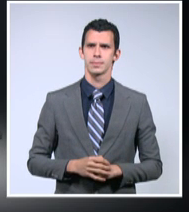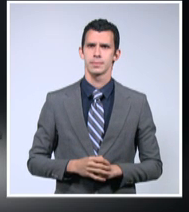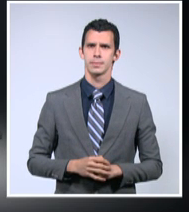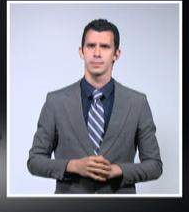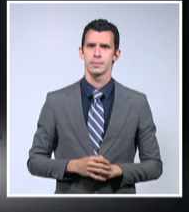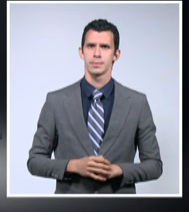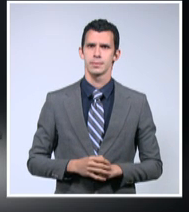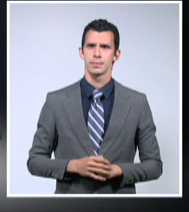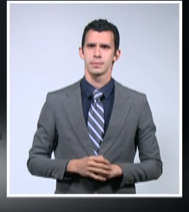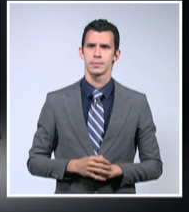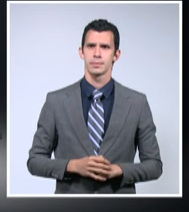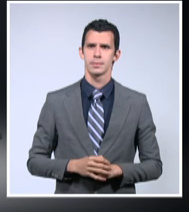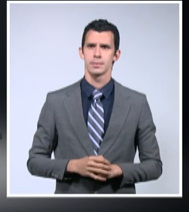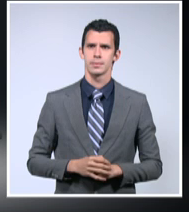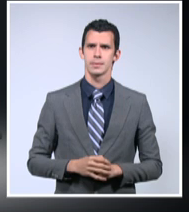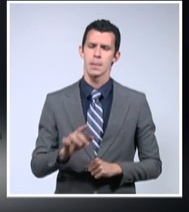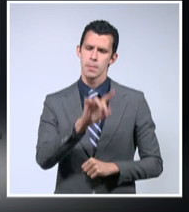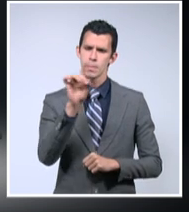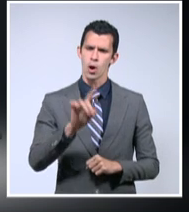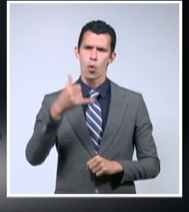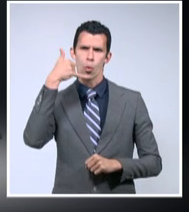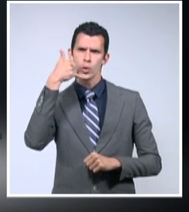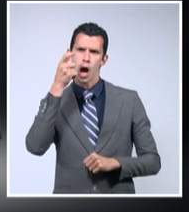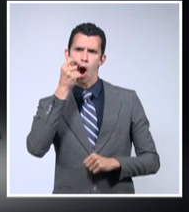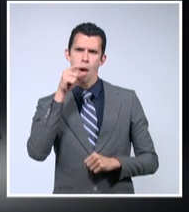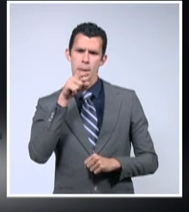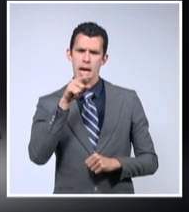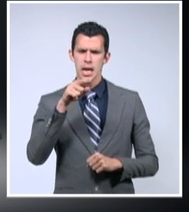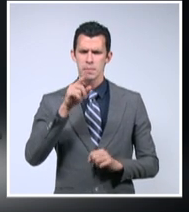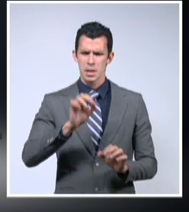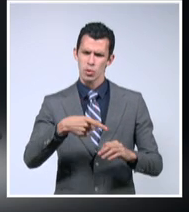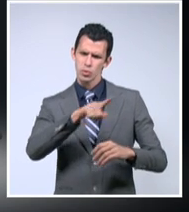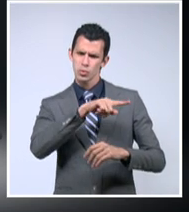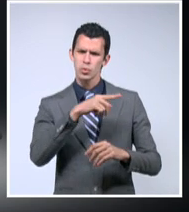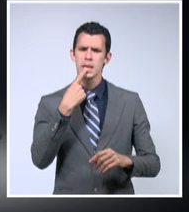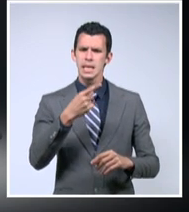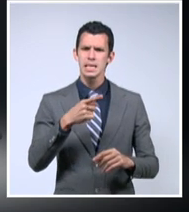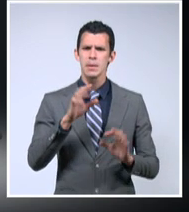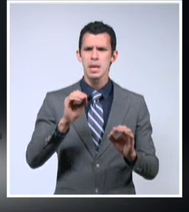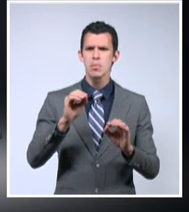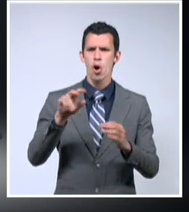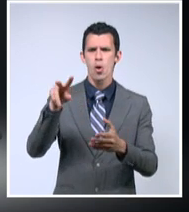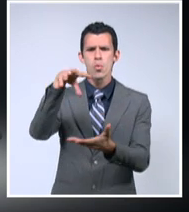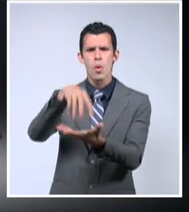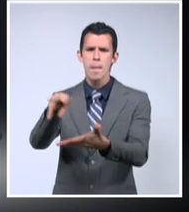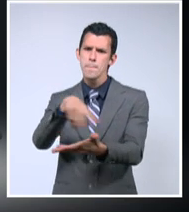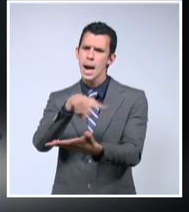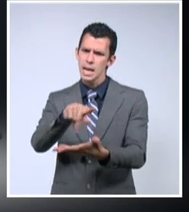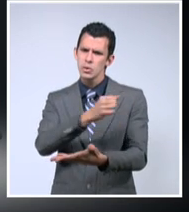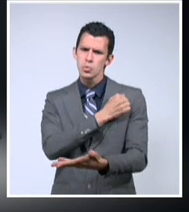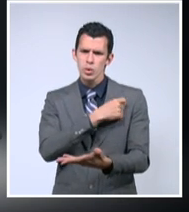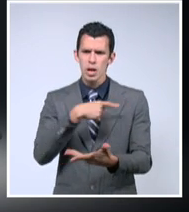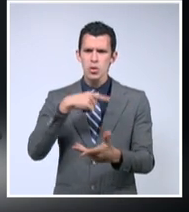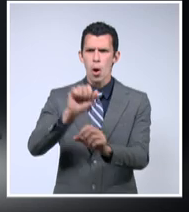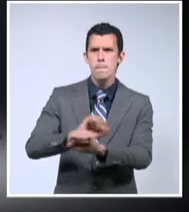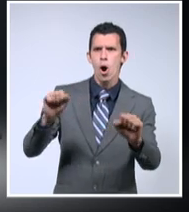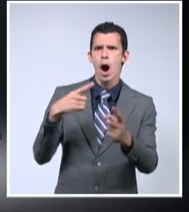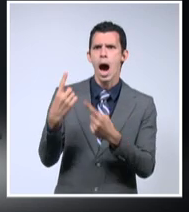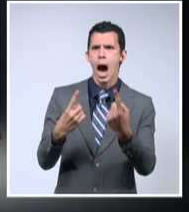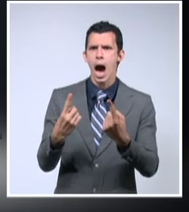yo haga algo allá? Si quieres hacer eso mejor, a mí me da lo mismo. Ahí se entra por una ventana, un par de la chica y se acaba